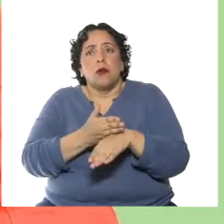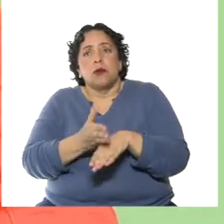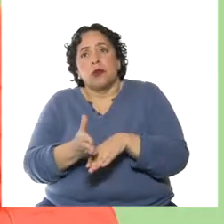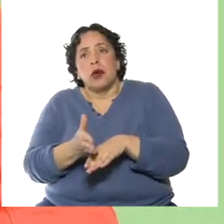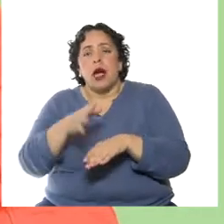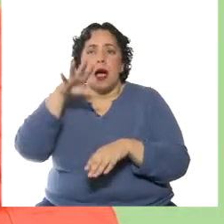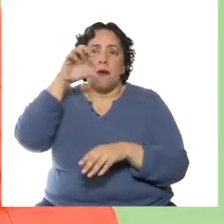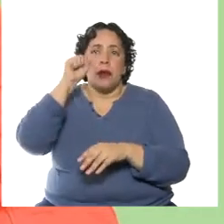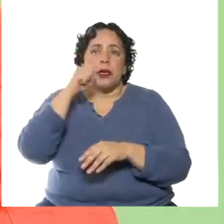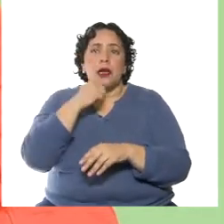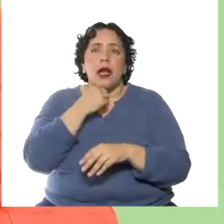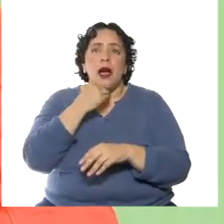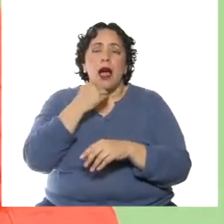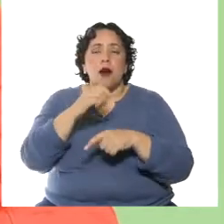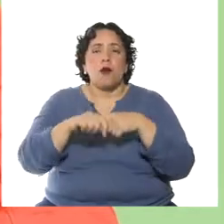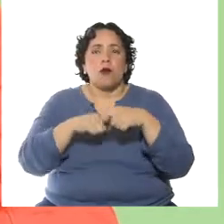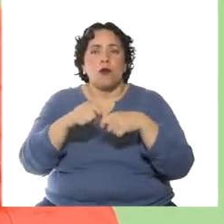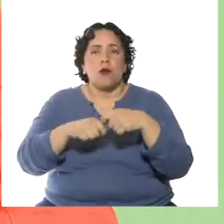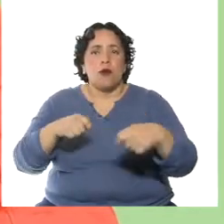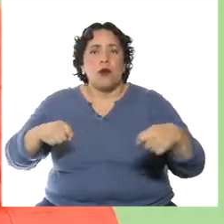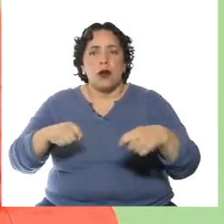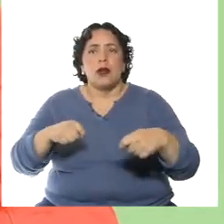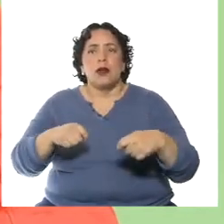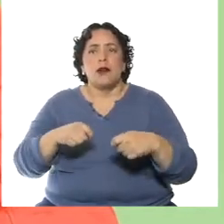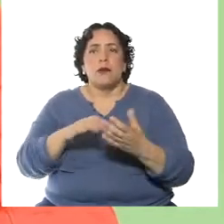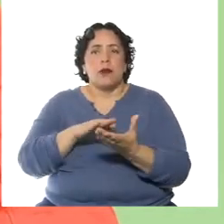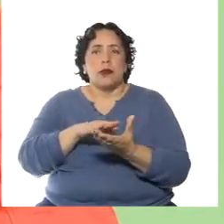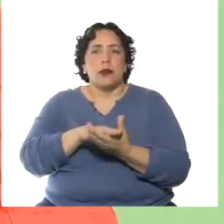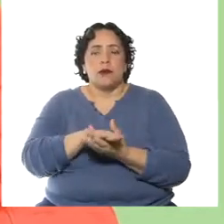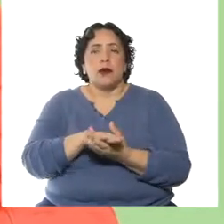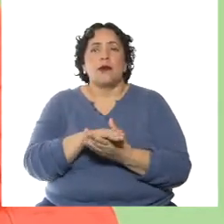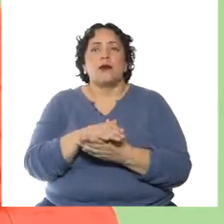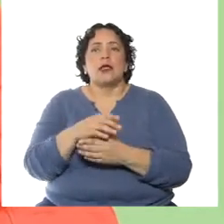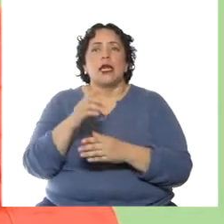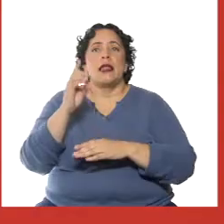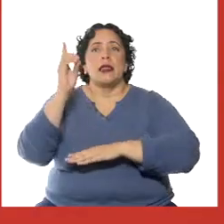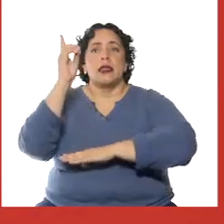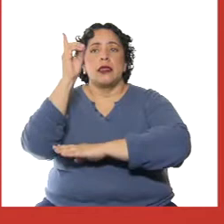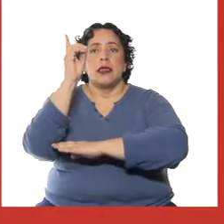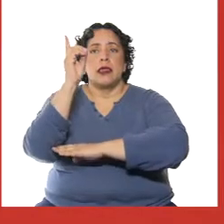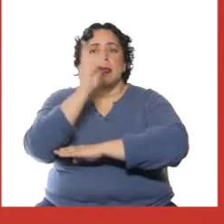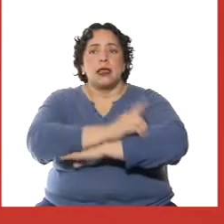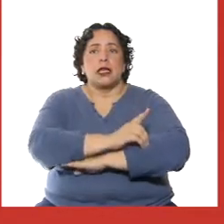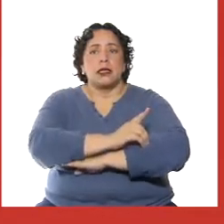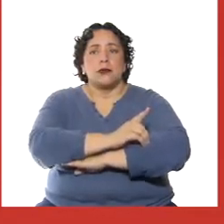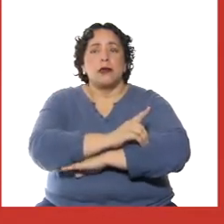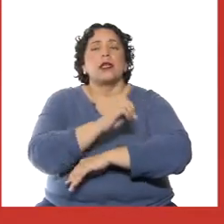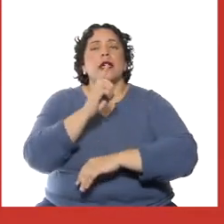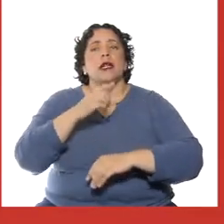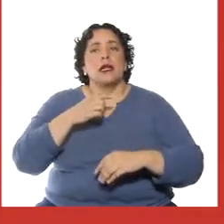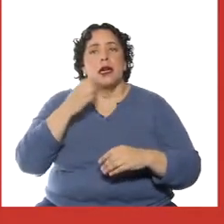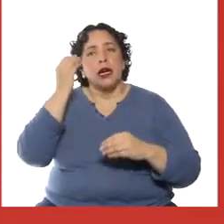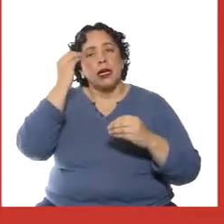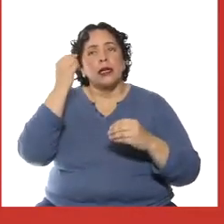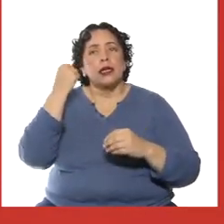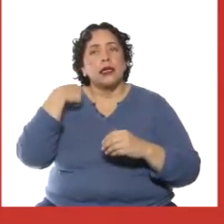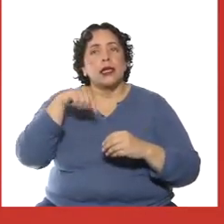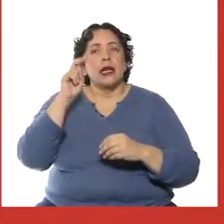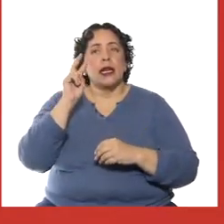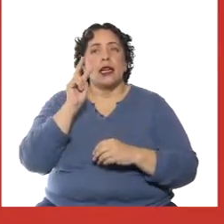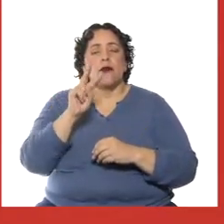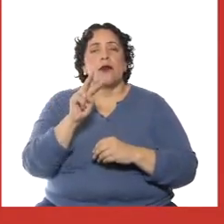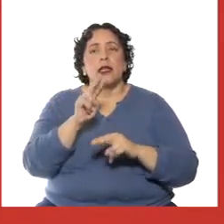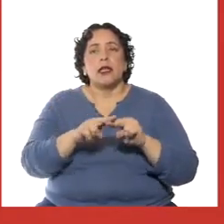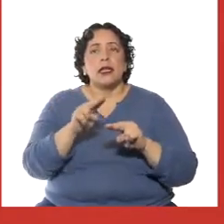para aprender algo, por ejemplo, como amarrarse las trenzas. La disciplina. La disciplina tiene que ver con eso de que nuestras